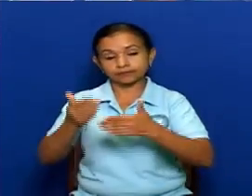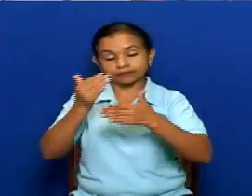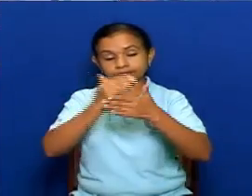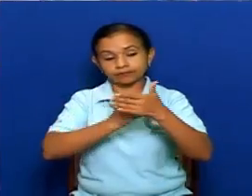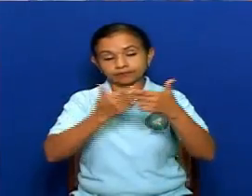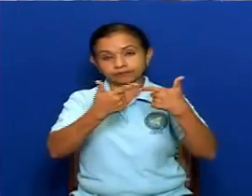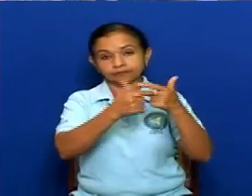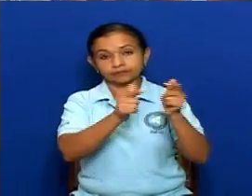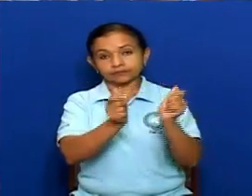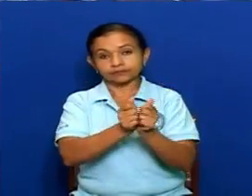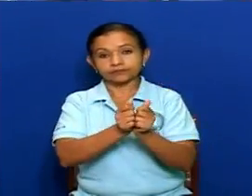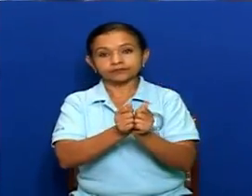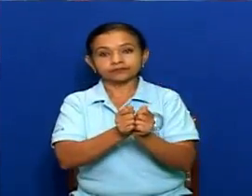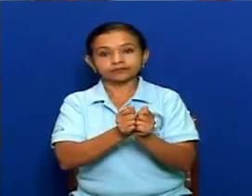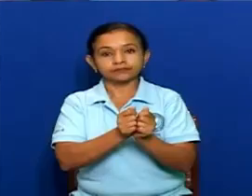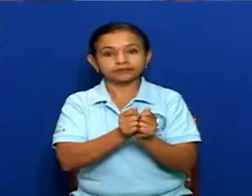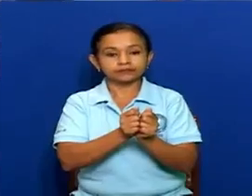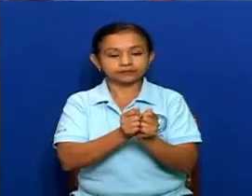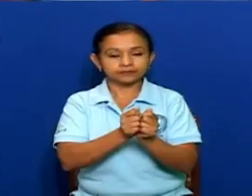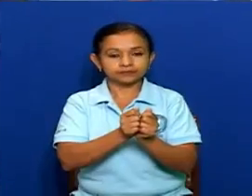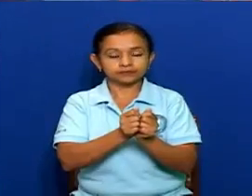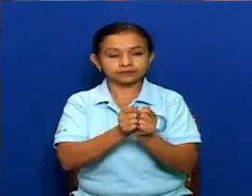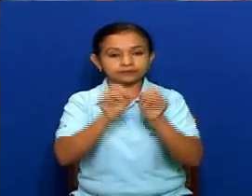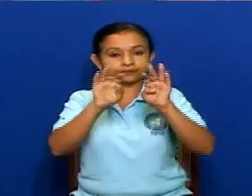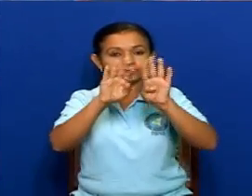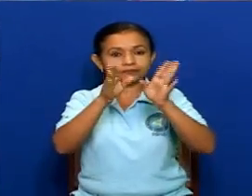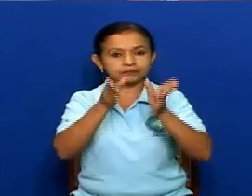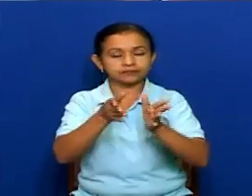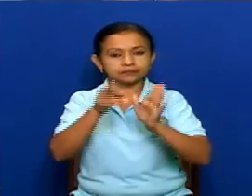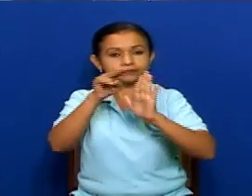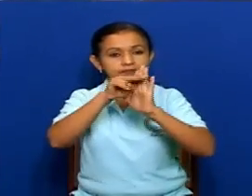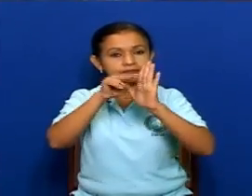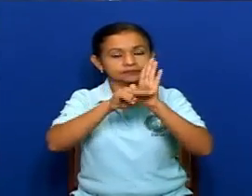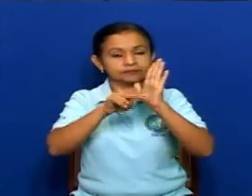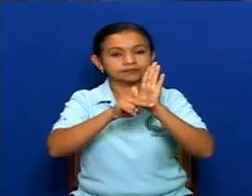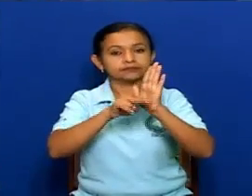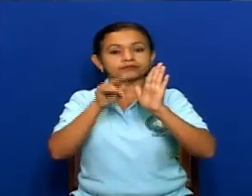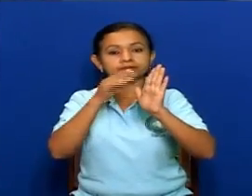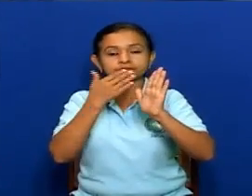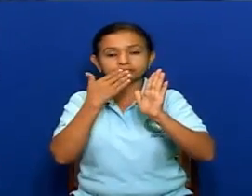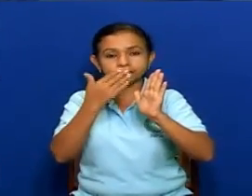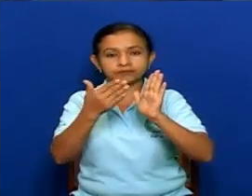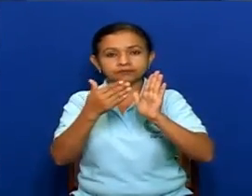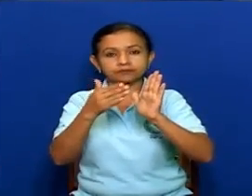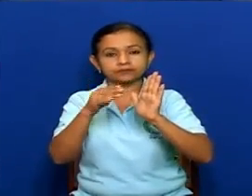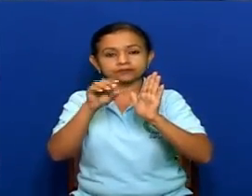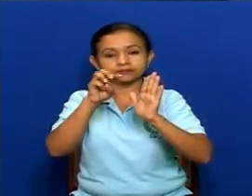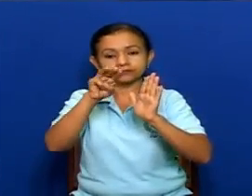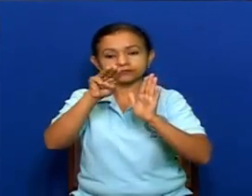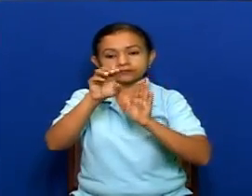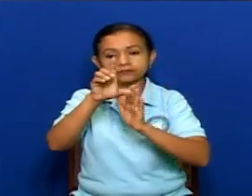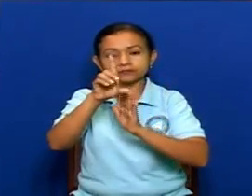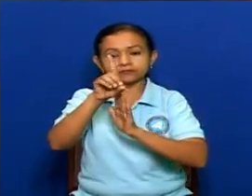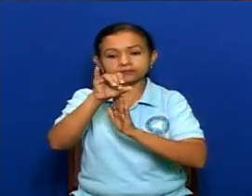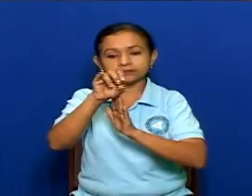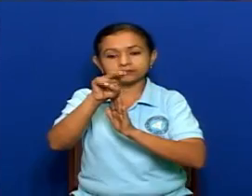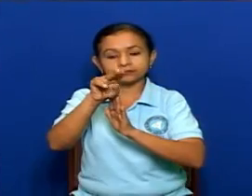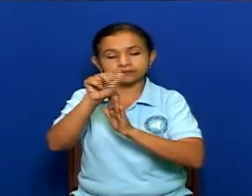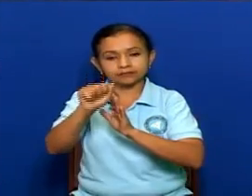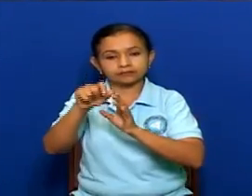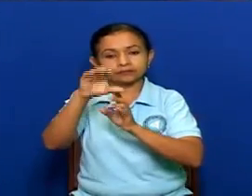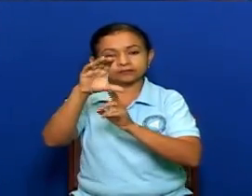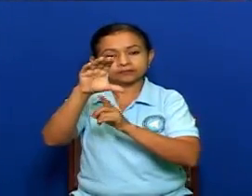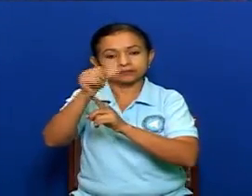bachillerato, tenemos compañeras con un alto nivel académico: Lucrecia Medina, Magali del Rosario